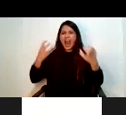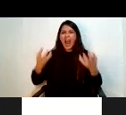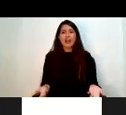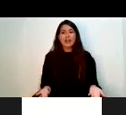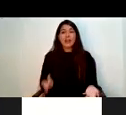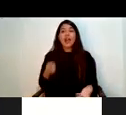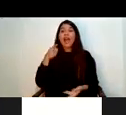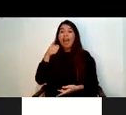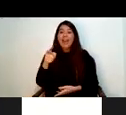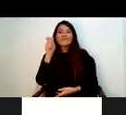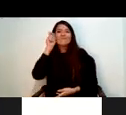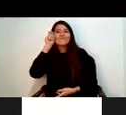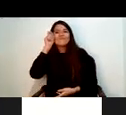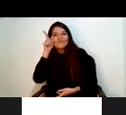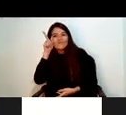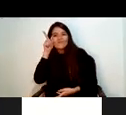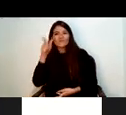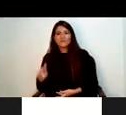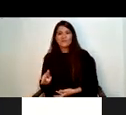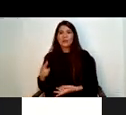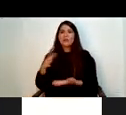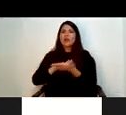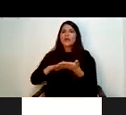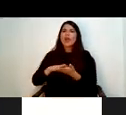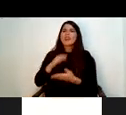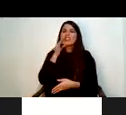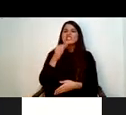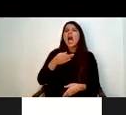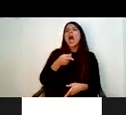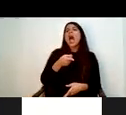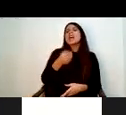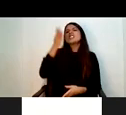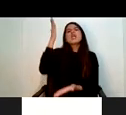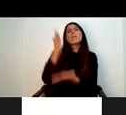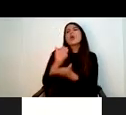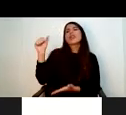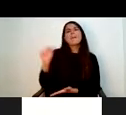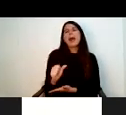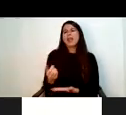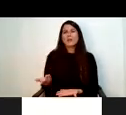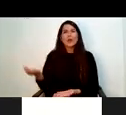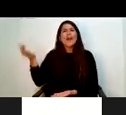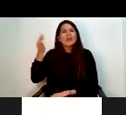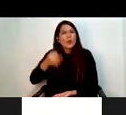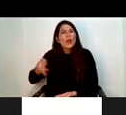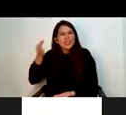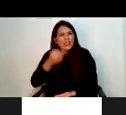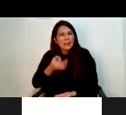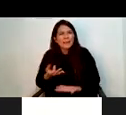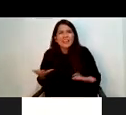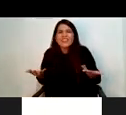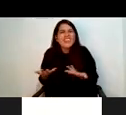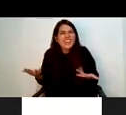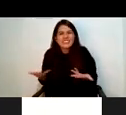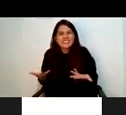Entonces ahí cuando nos dicen, por ejemplo, se porta mal, uno lo que tiene que pedir es, a ver, cuéntame un momento exacto de